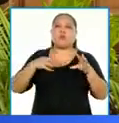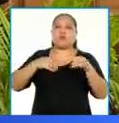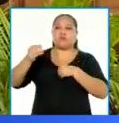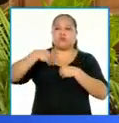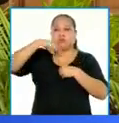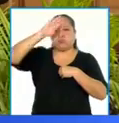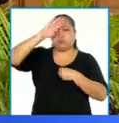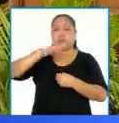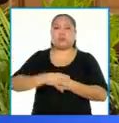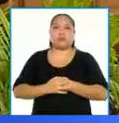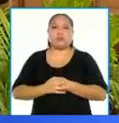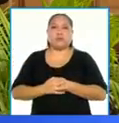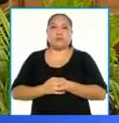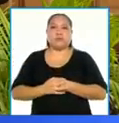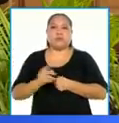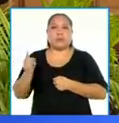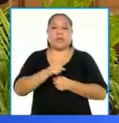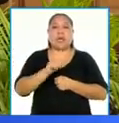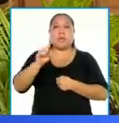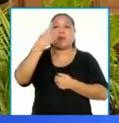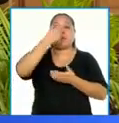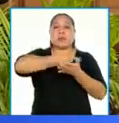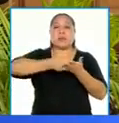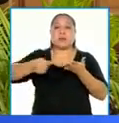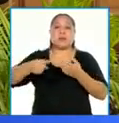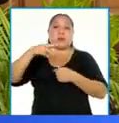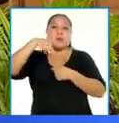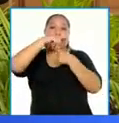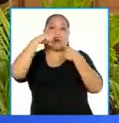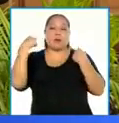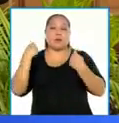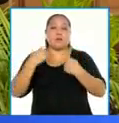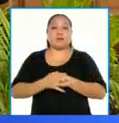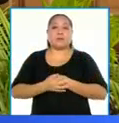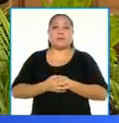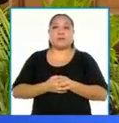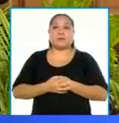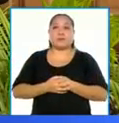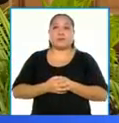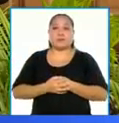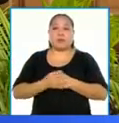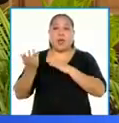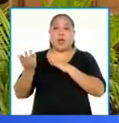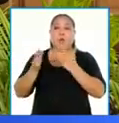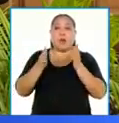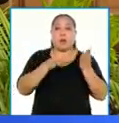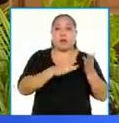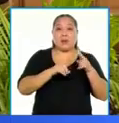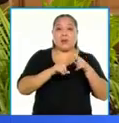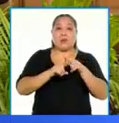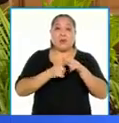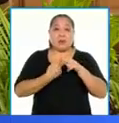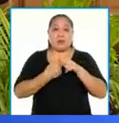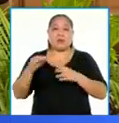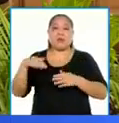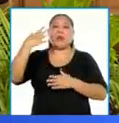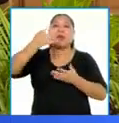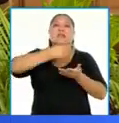epidemiológica 10, que fue la primera semana de marzo. Las defunciones aparecieron en la semana